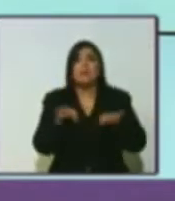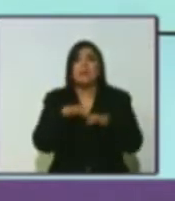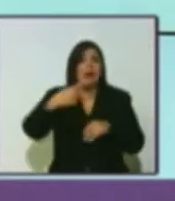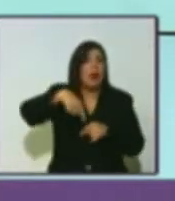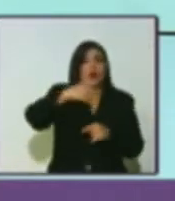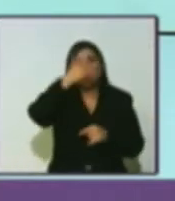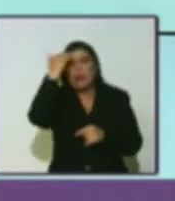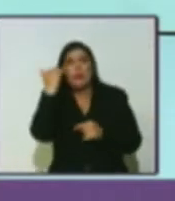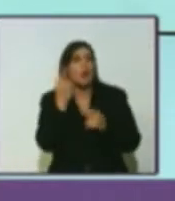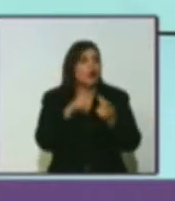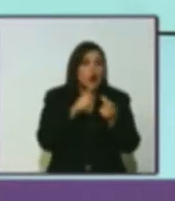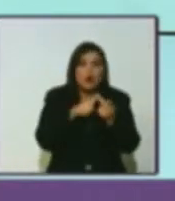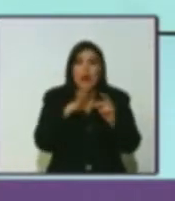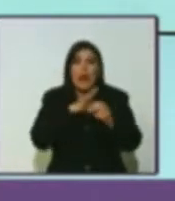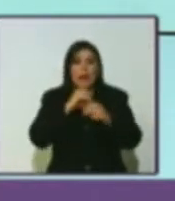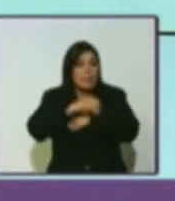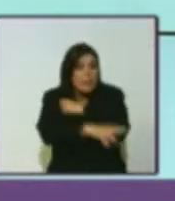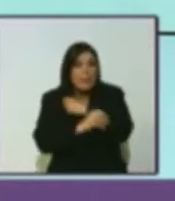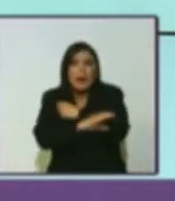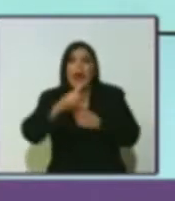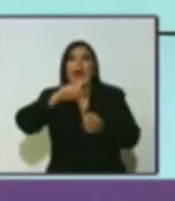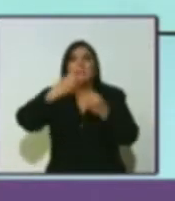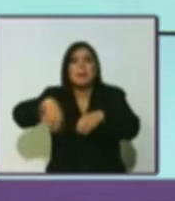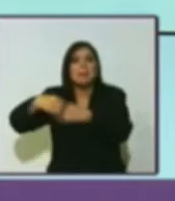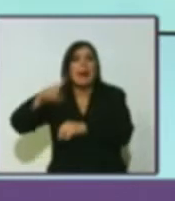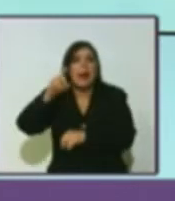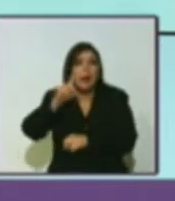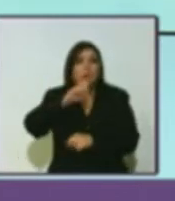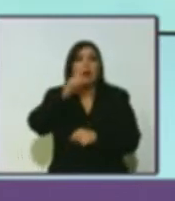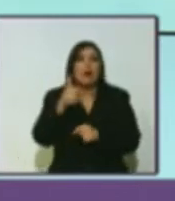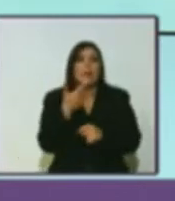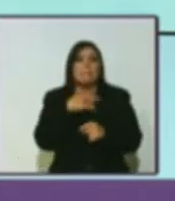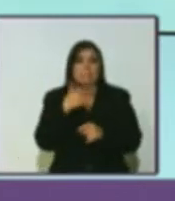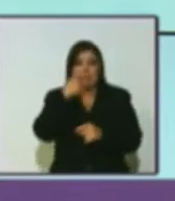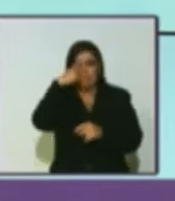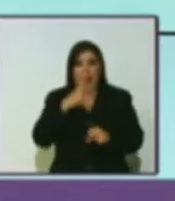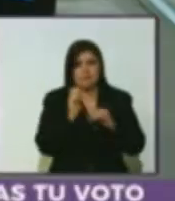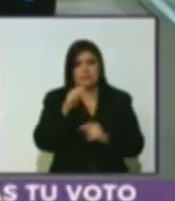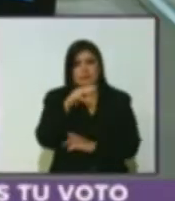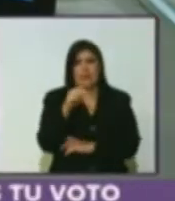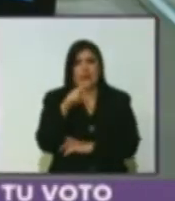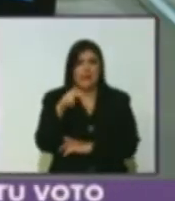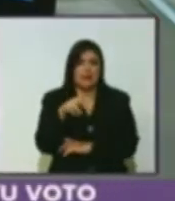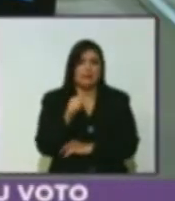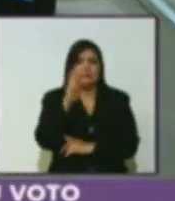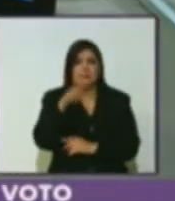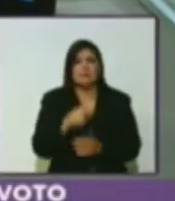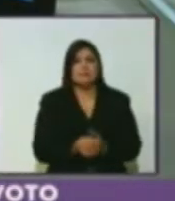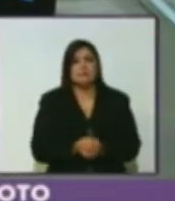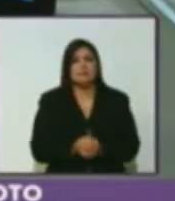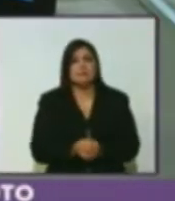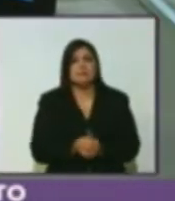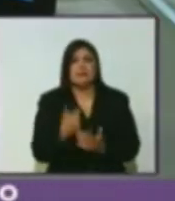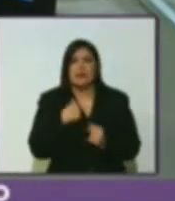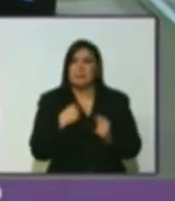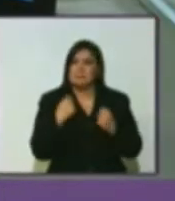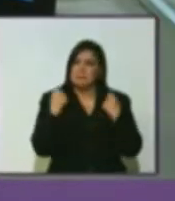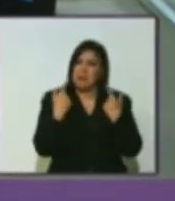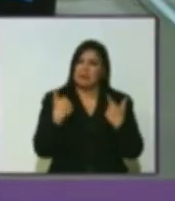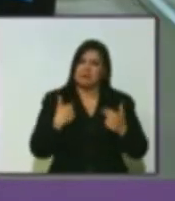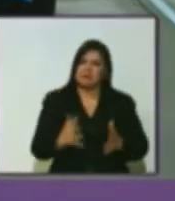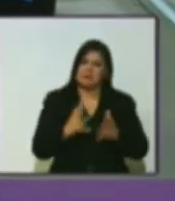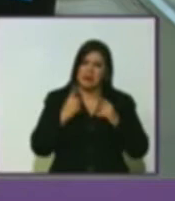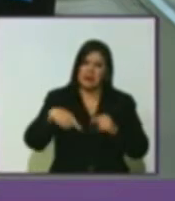que la muchacha del Verde, pues debería estar en otro partido, pero en el Verde parece que no encaja,